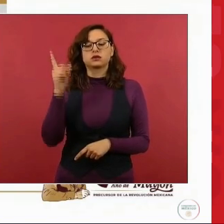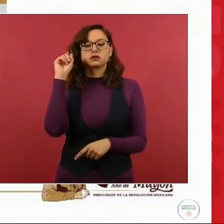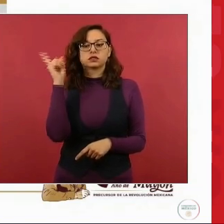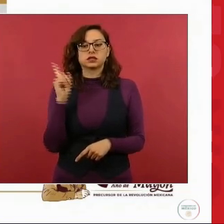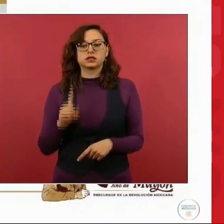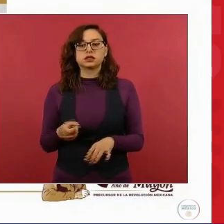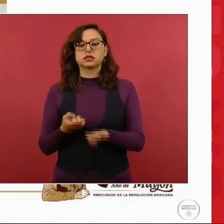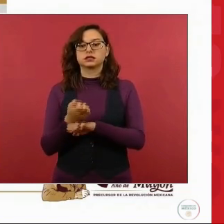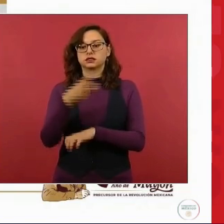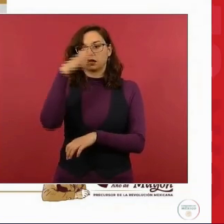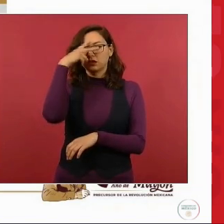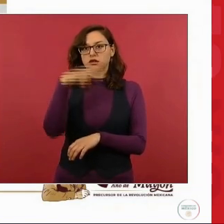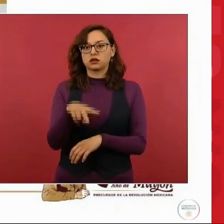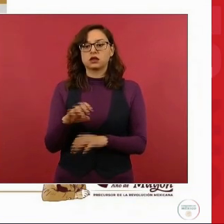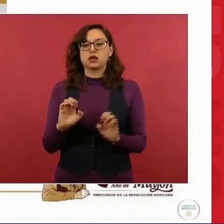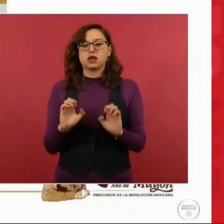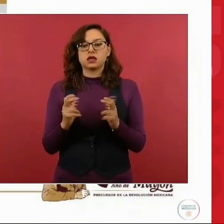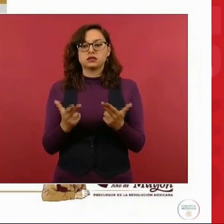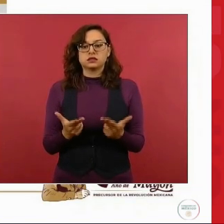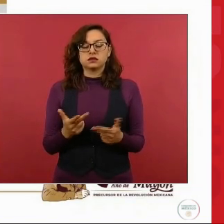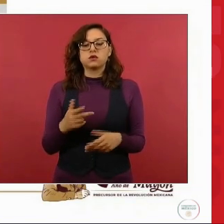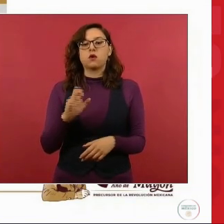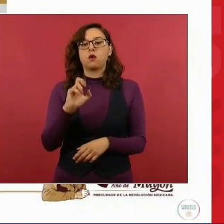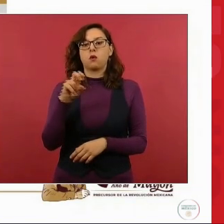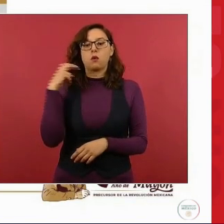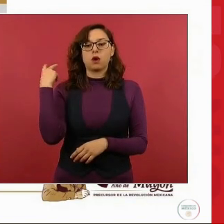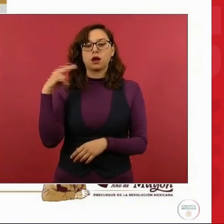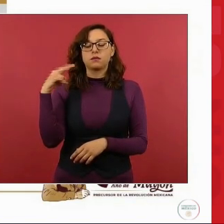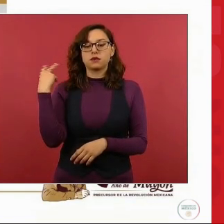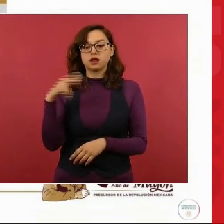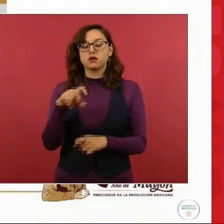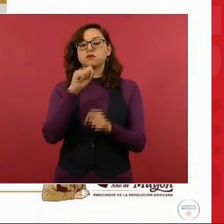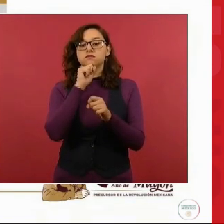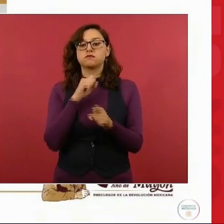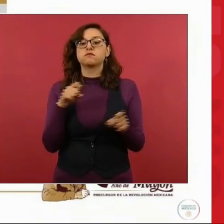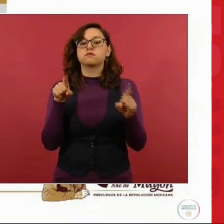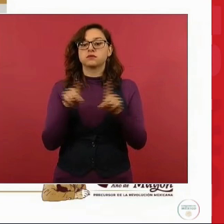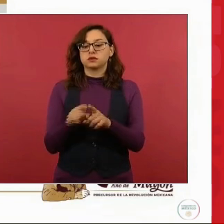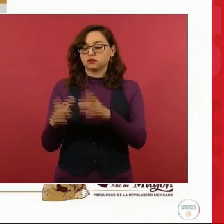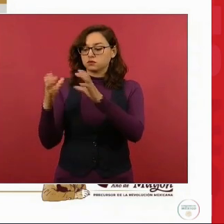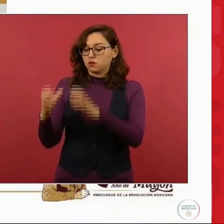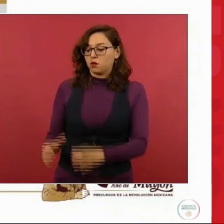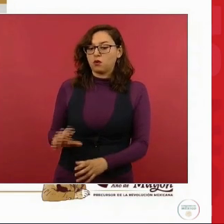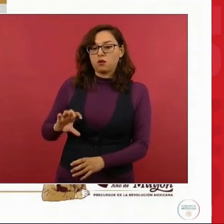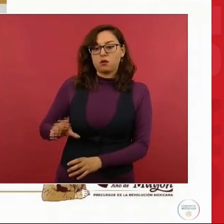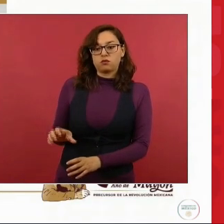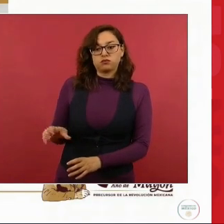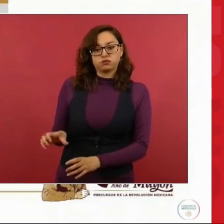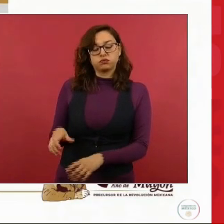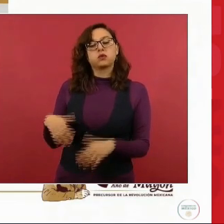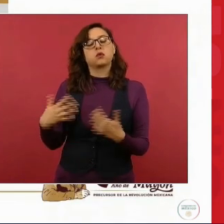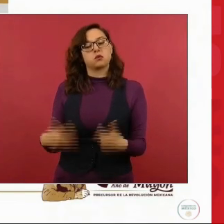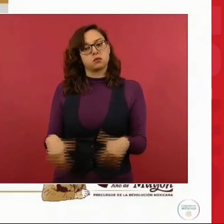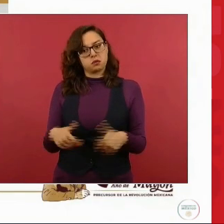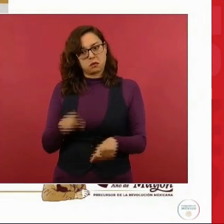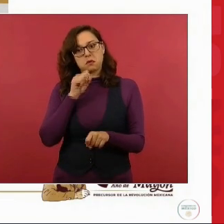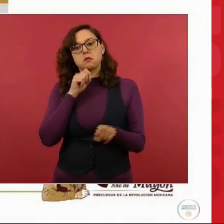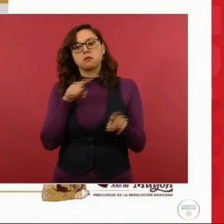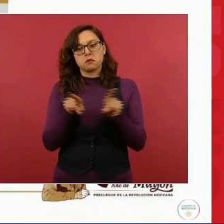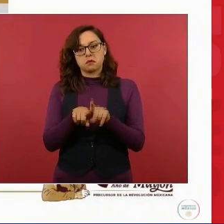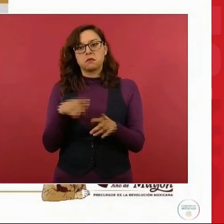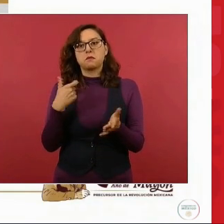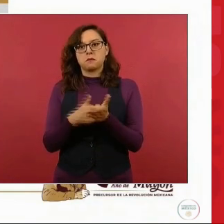de México, Chihuahua y Veracruz. También para cilindros de gas tenemos quienes dan por abajo de los